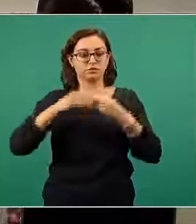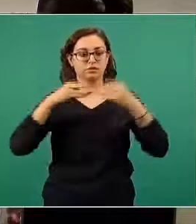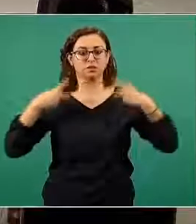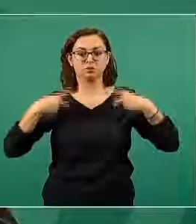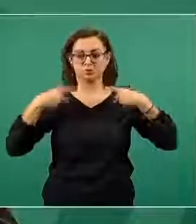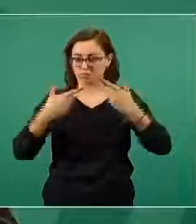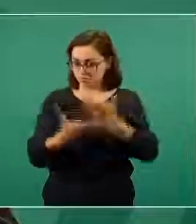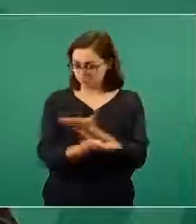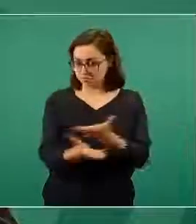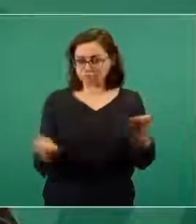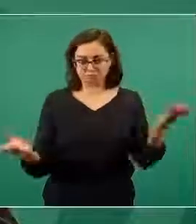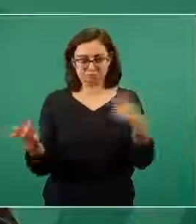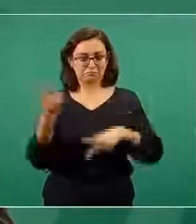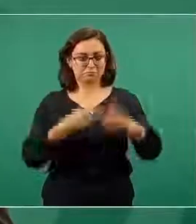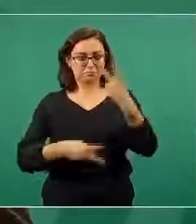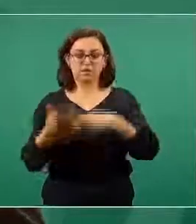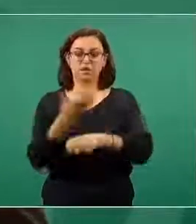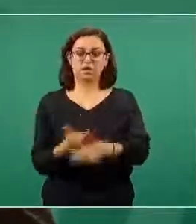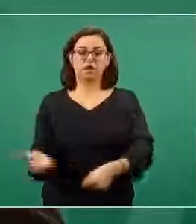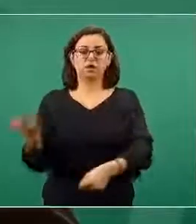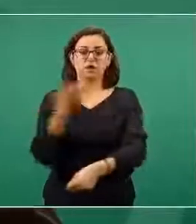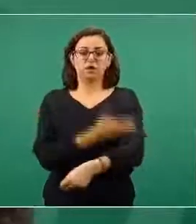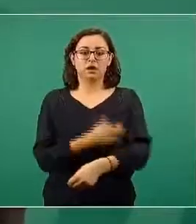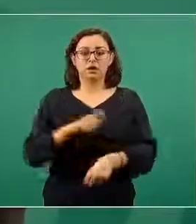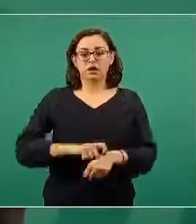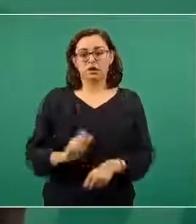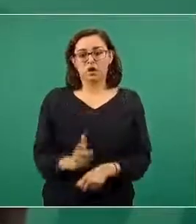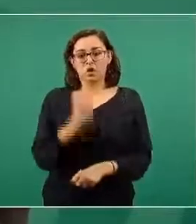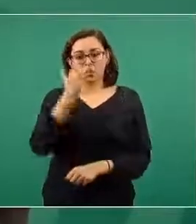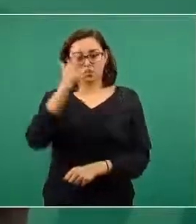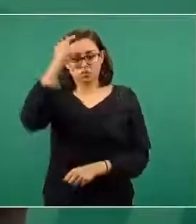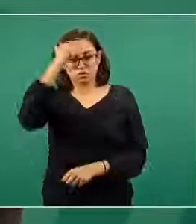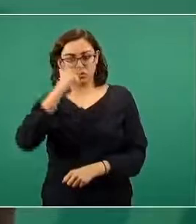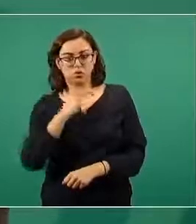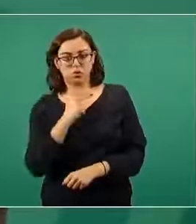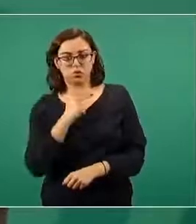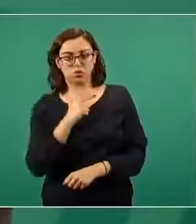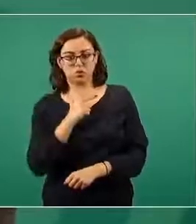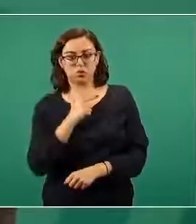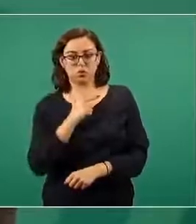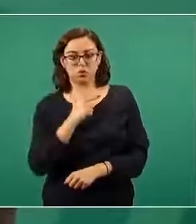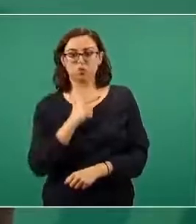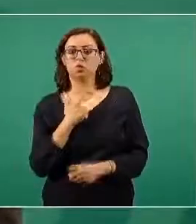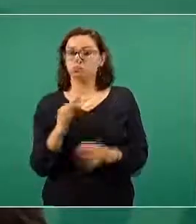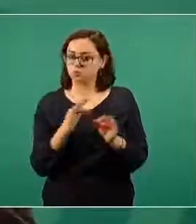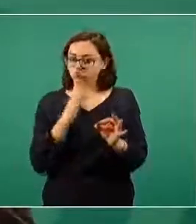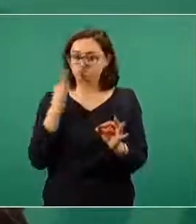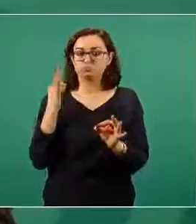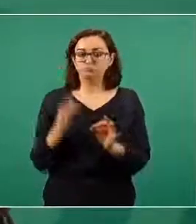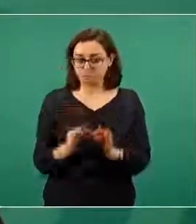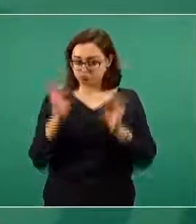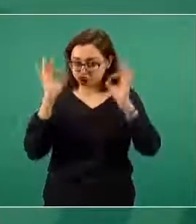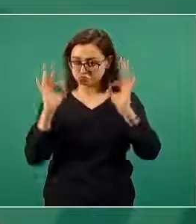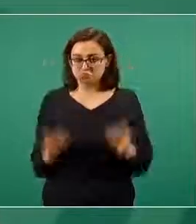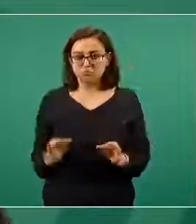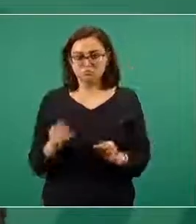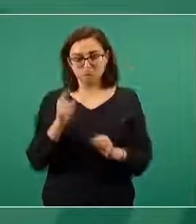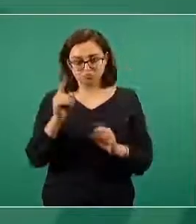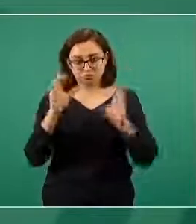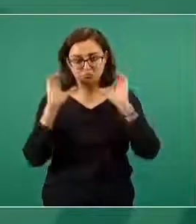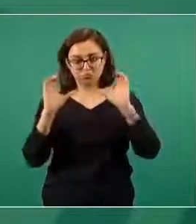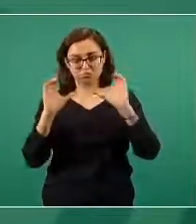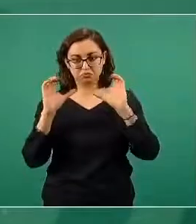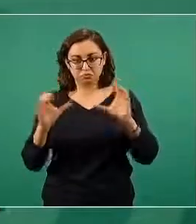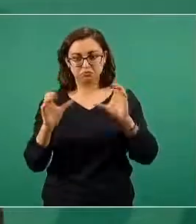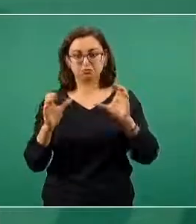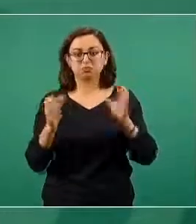personas de aquí de los medios de comunicación que nos acompañaron. 8 de la noche con 0 minutos todavía. Sígase cuidando, ya